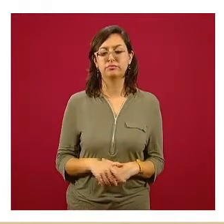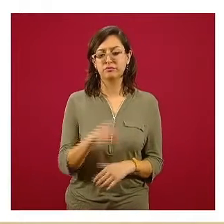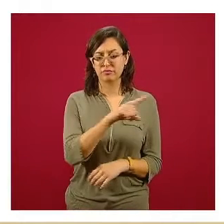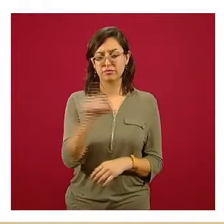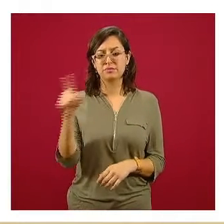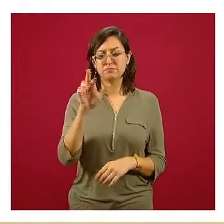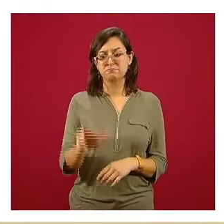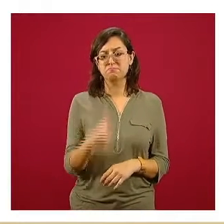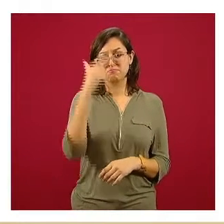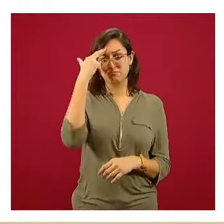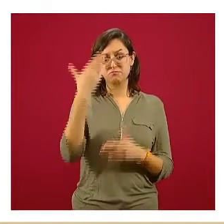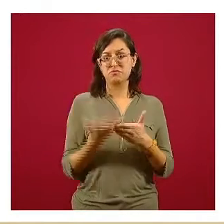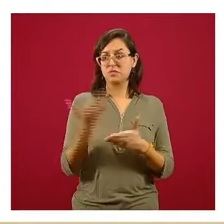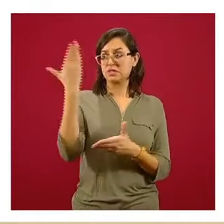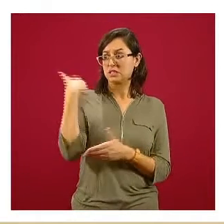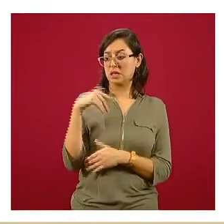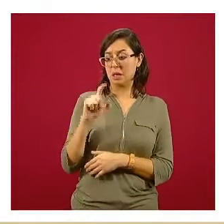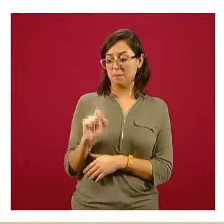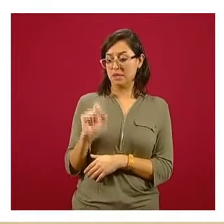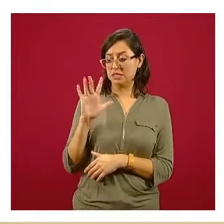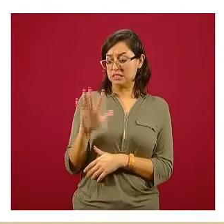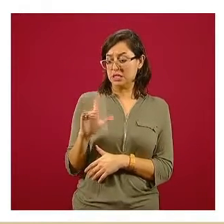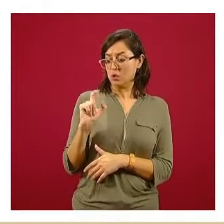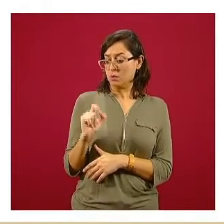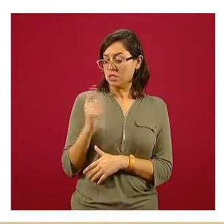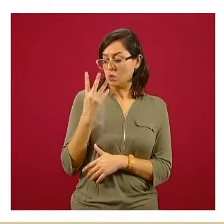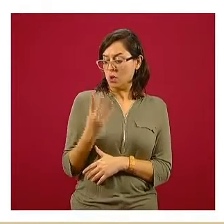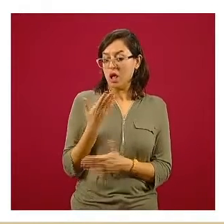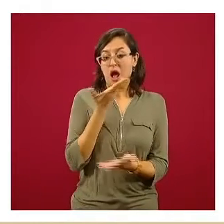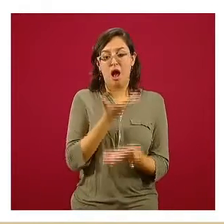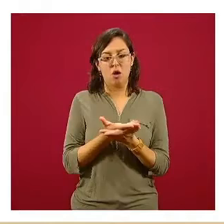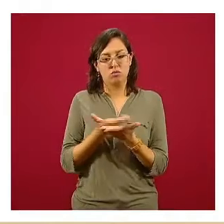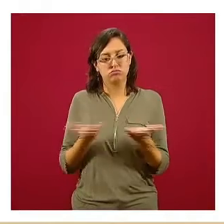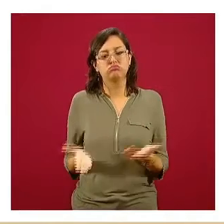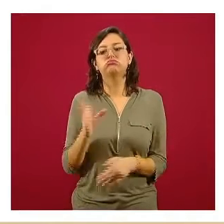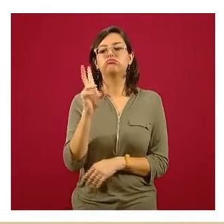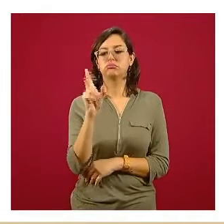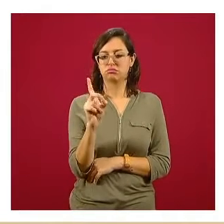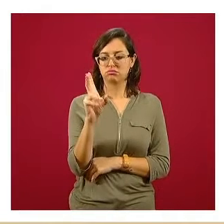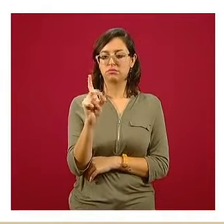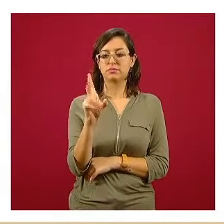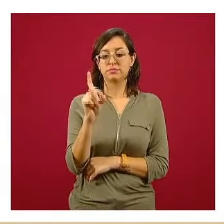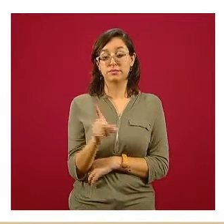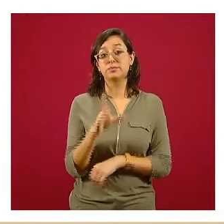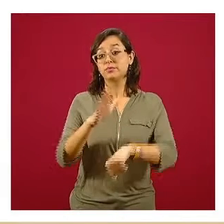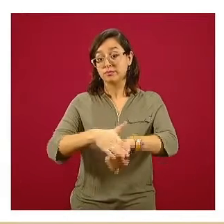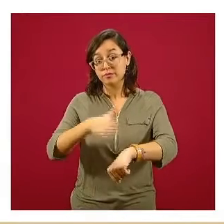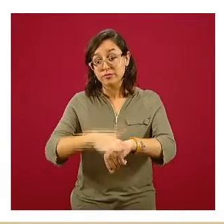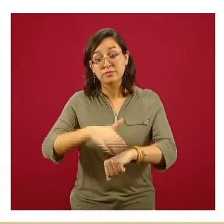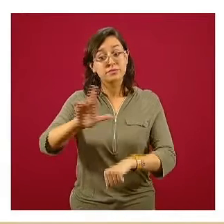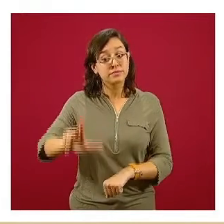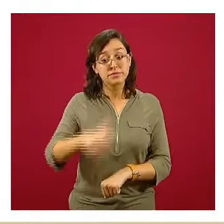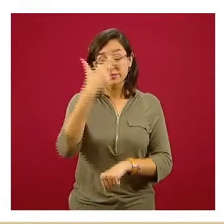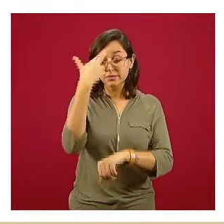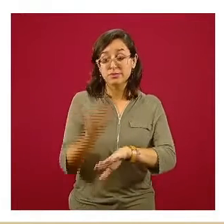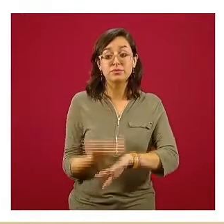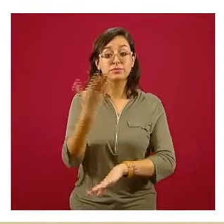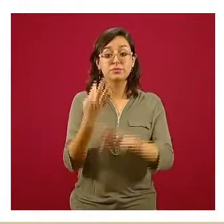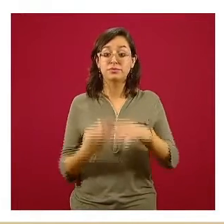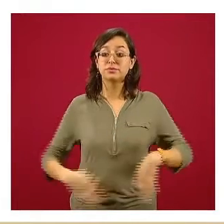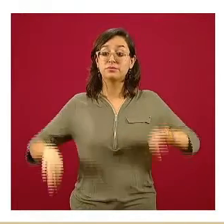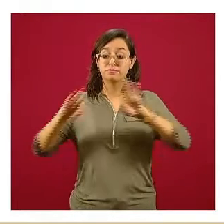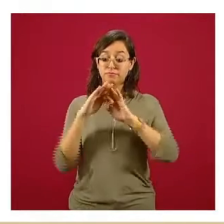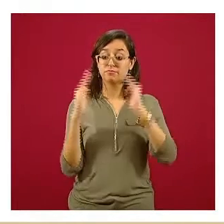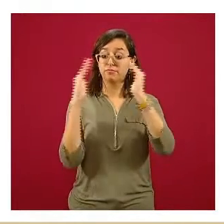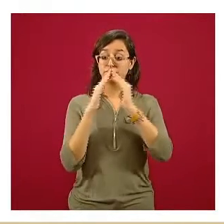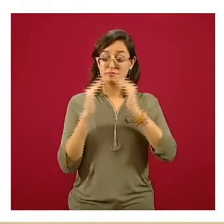que hace unos pocos días estábamos en 25 y 24, hoy estamos en 30 y por ello les recuerdo, es importantísimo quedarse en